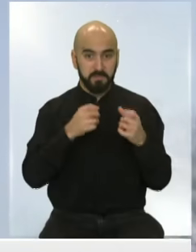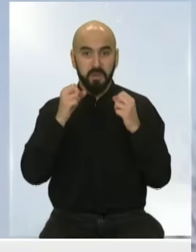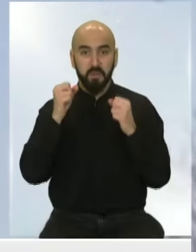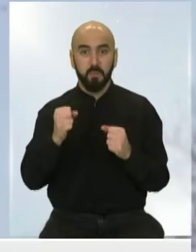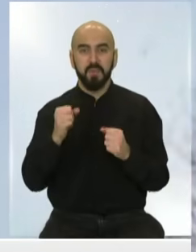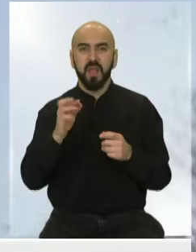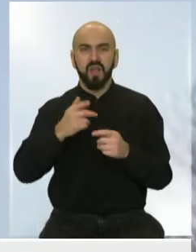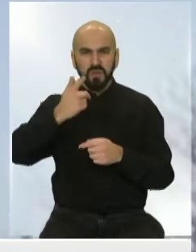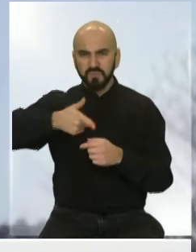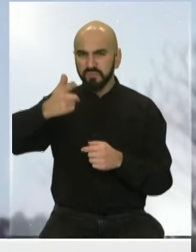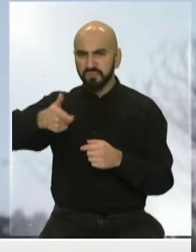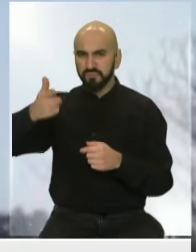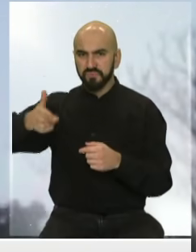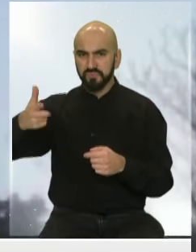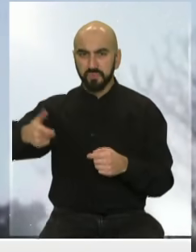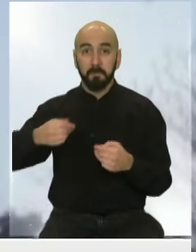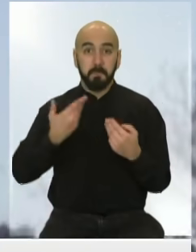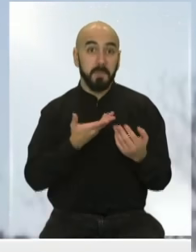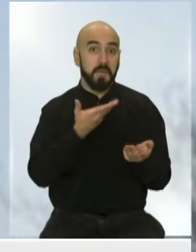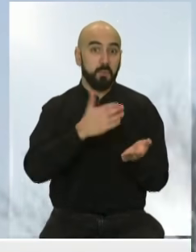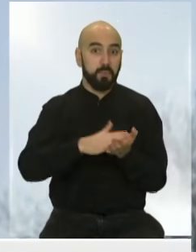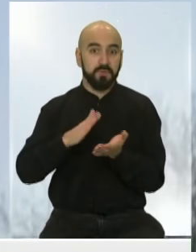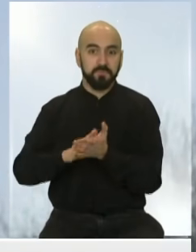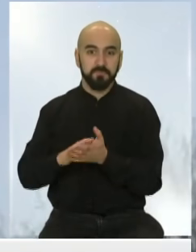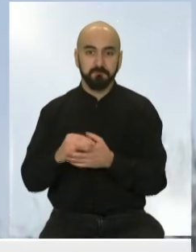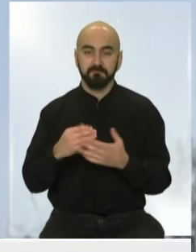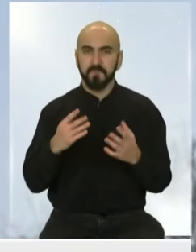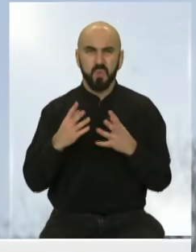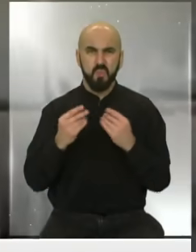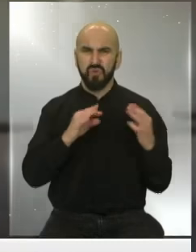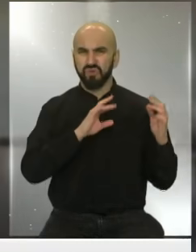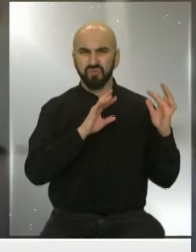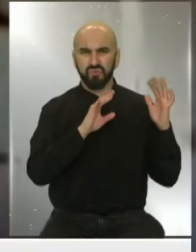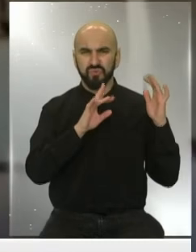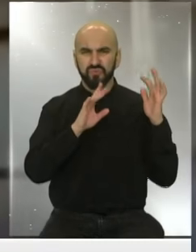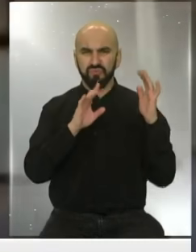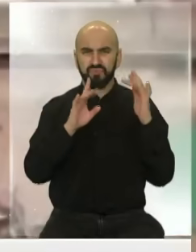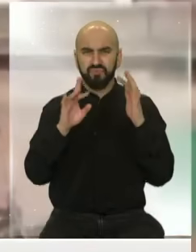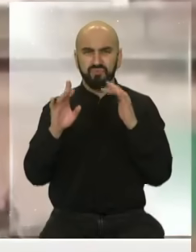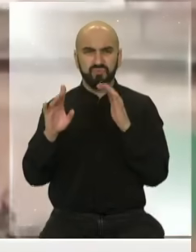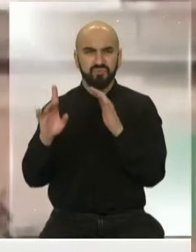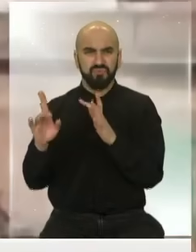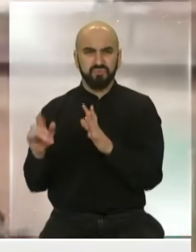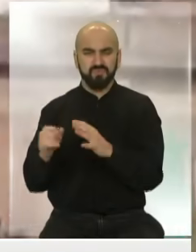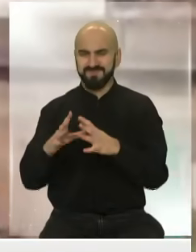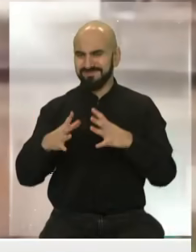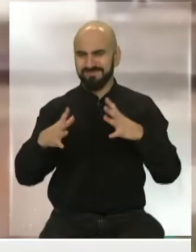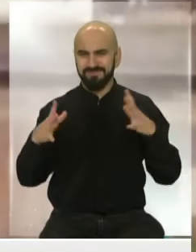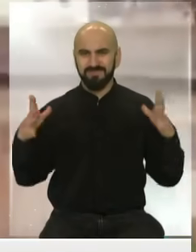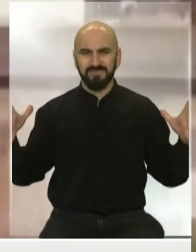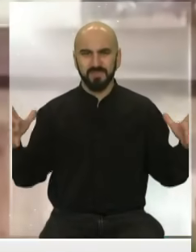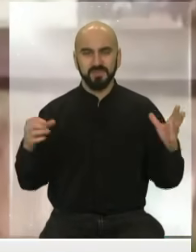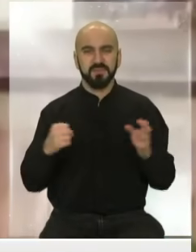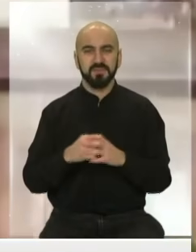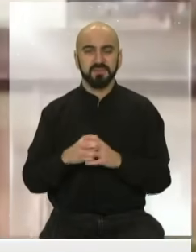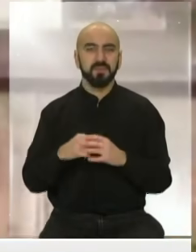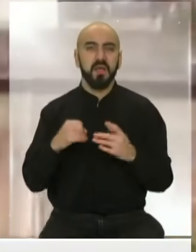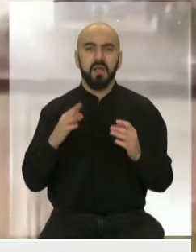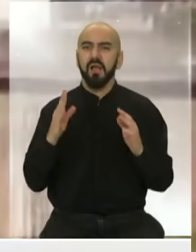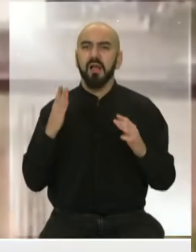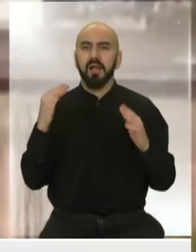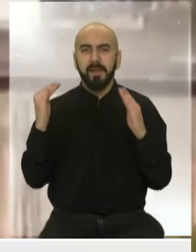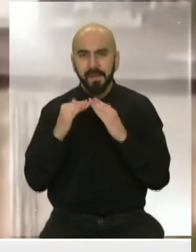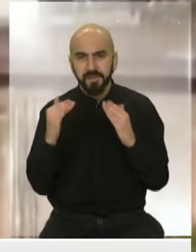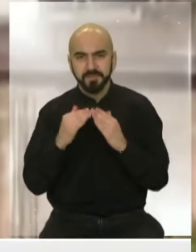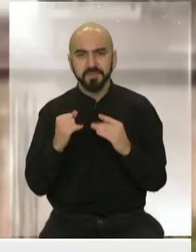tirarles insecticida y que mueran. Son tremendos enjambres de varios kilómetros cuadrados y que han invadido hogares y